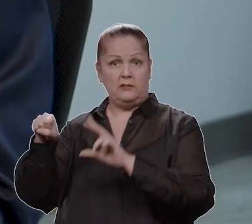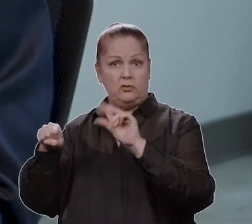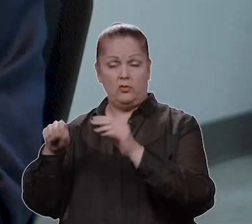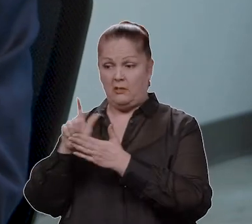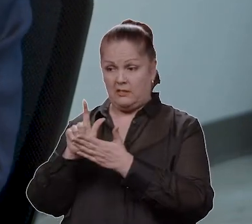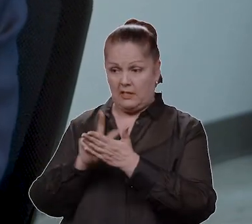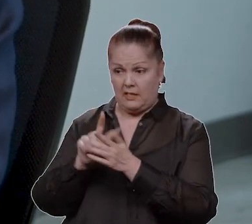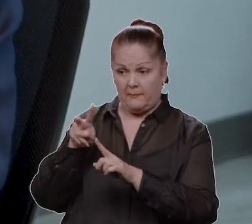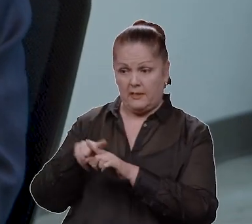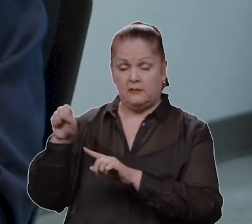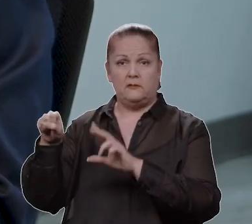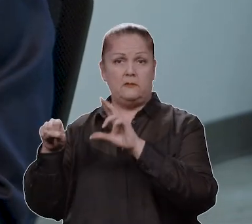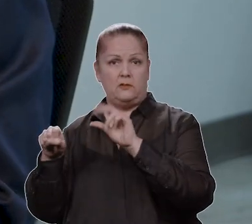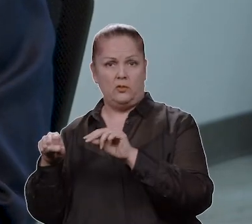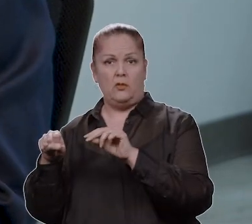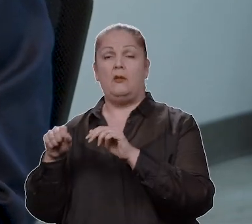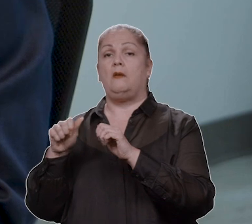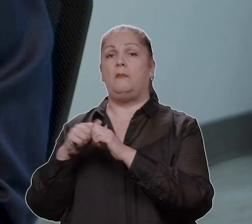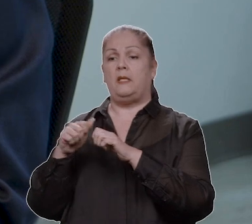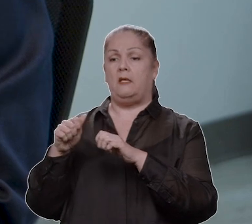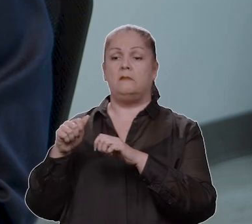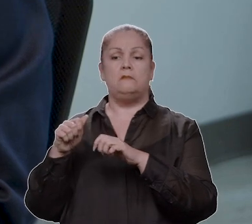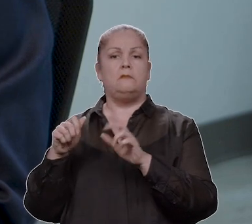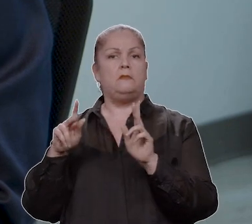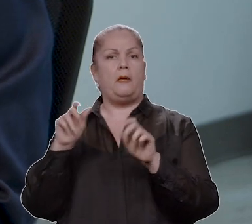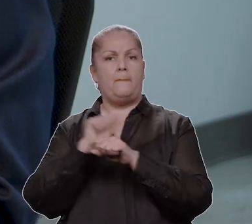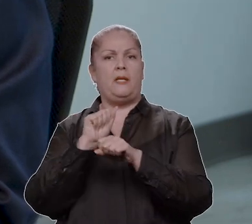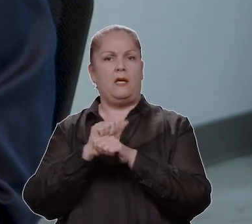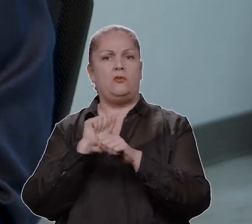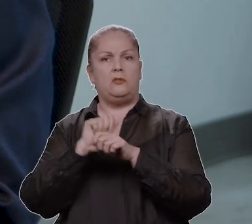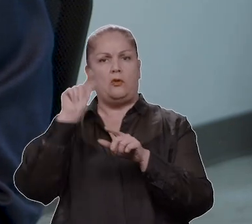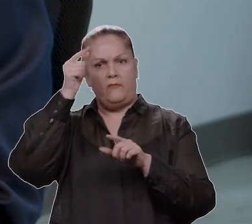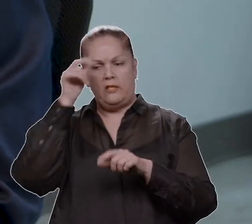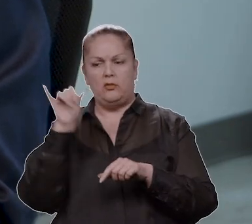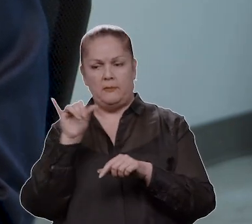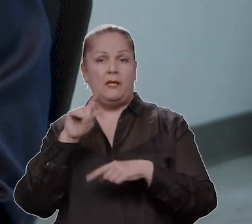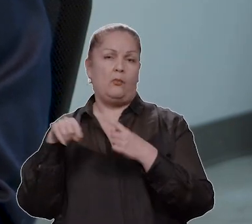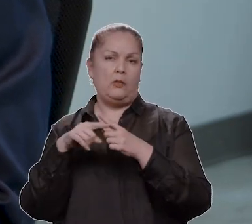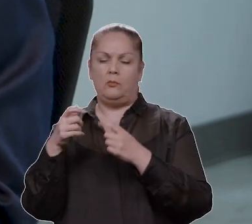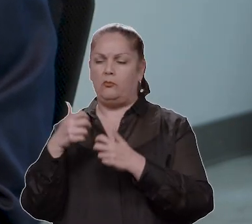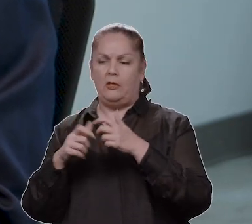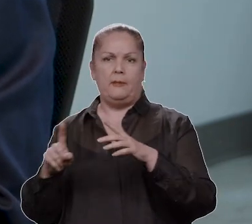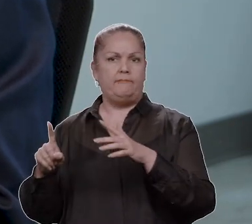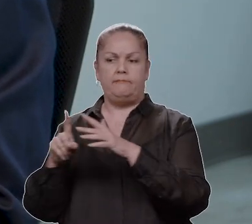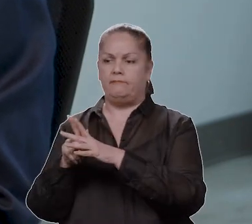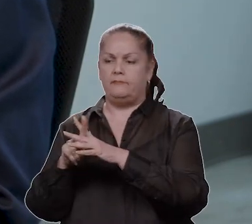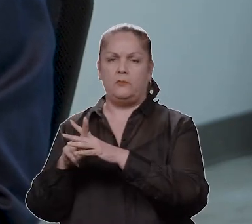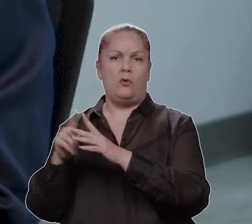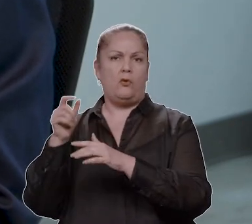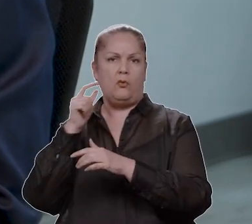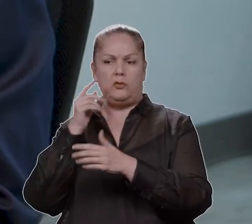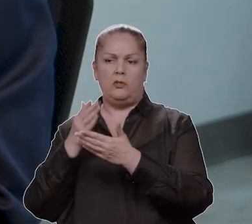de las leyes y de las actuaciones de los funcionarios, las funcionarias públicas, cuando surgen controversias precisamente en cuanto a esas